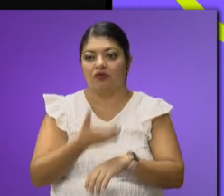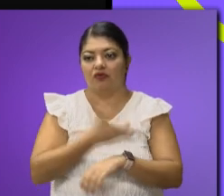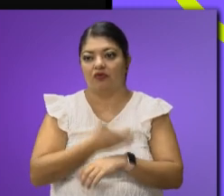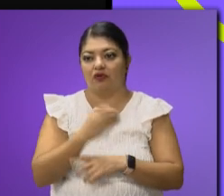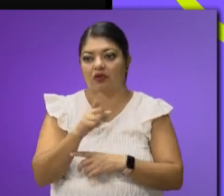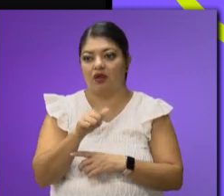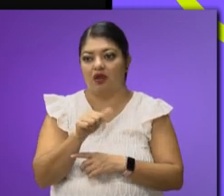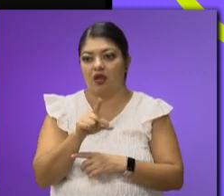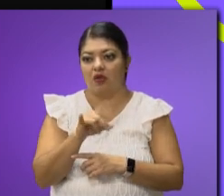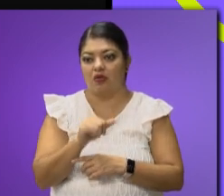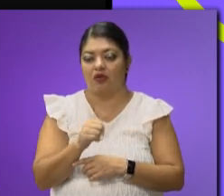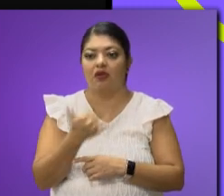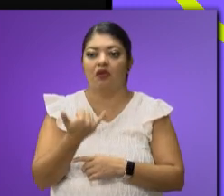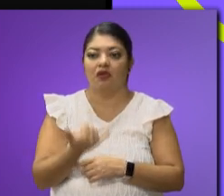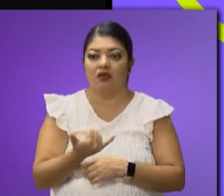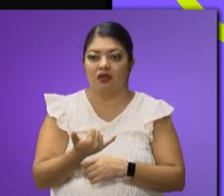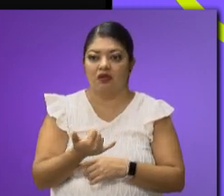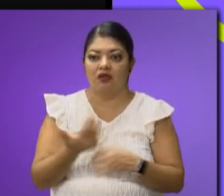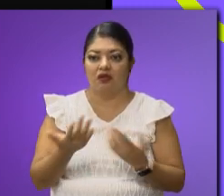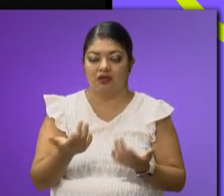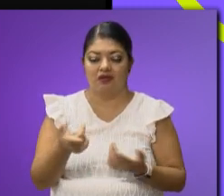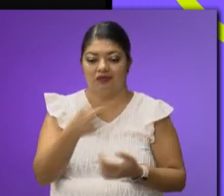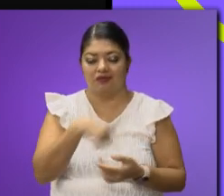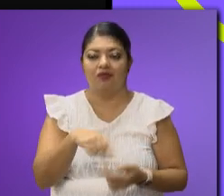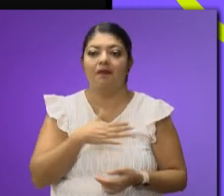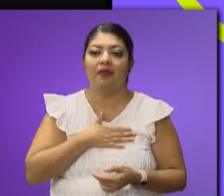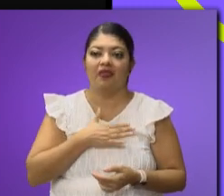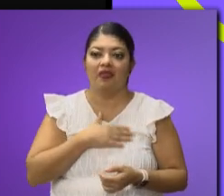Claudia, y estaremos al